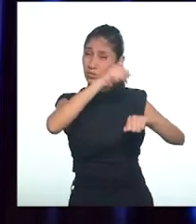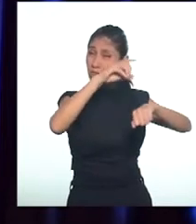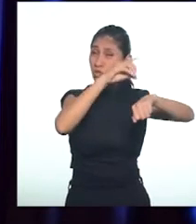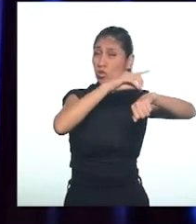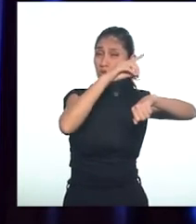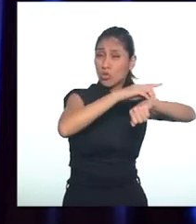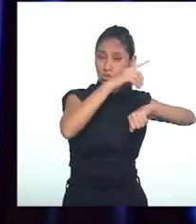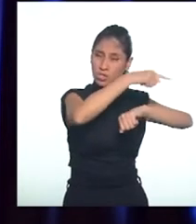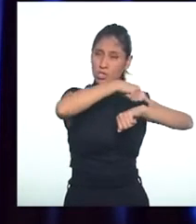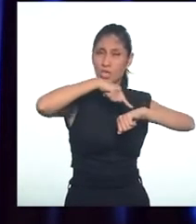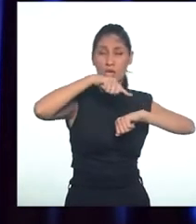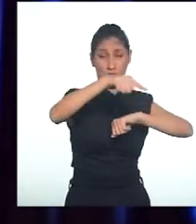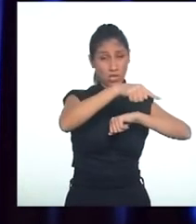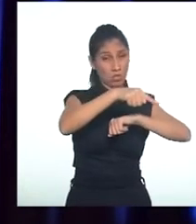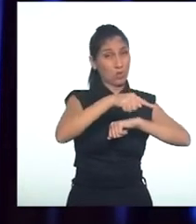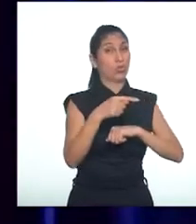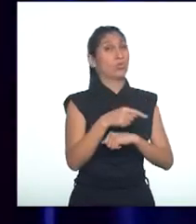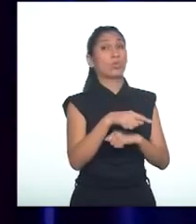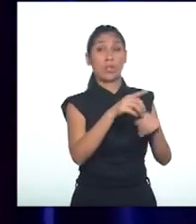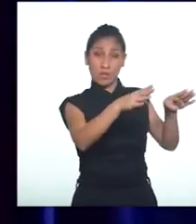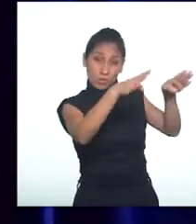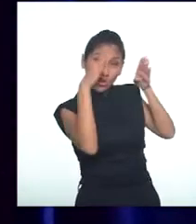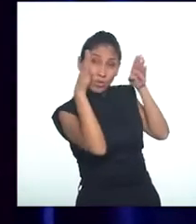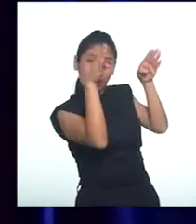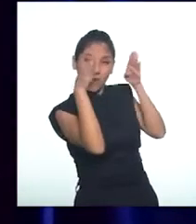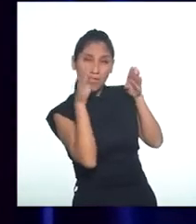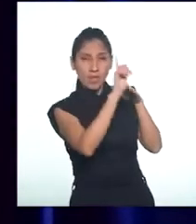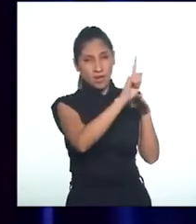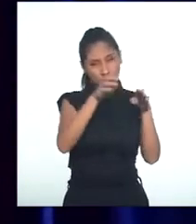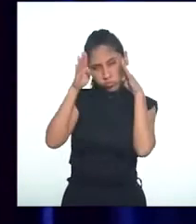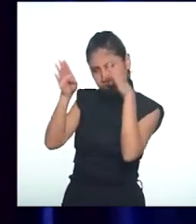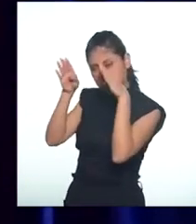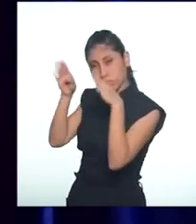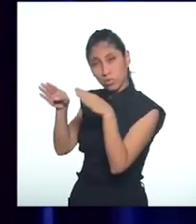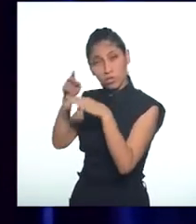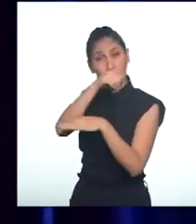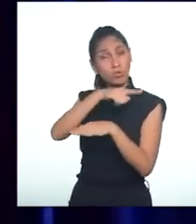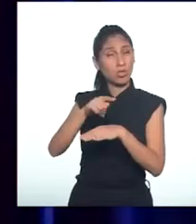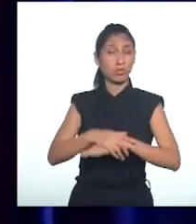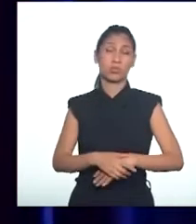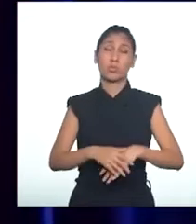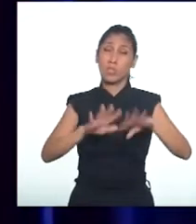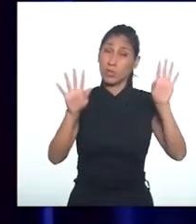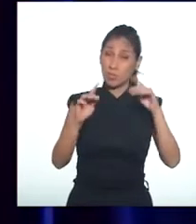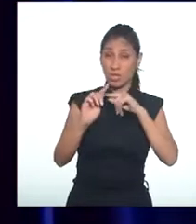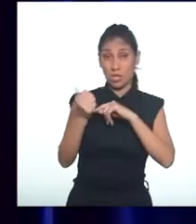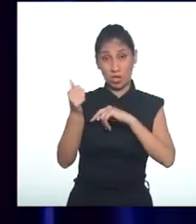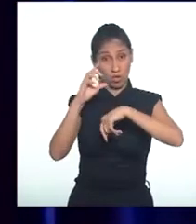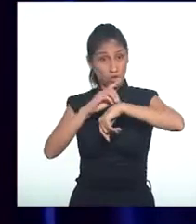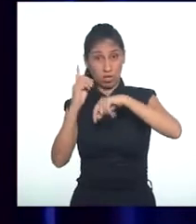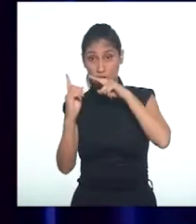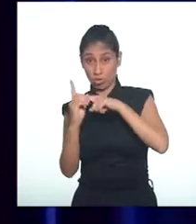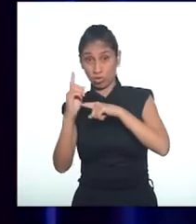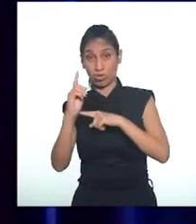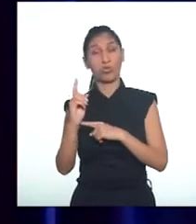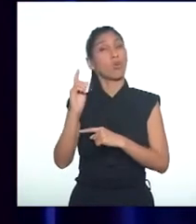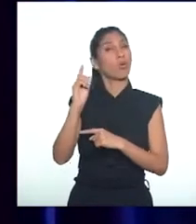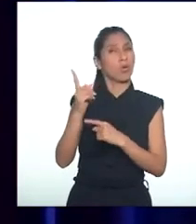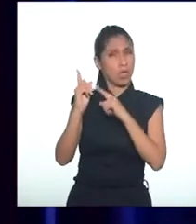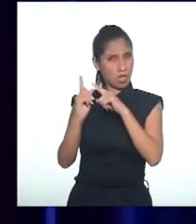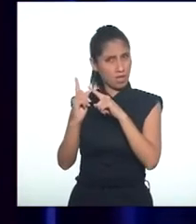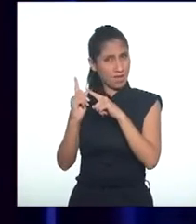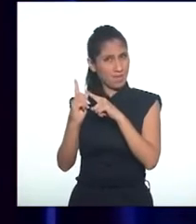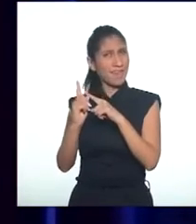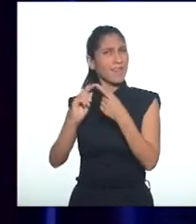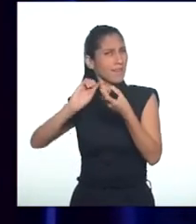imprescindible para mejorar y cuidar nuestra salud. Bueno, quizá el doctor Trifulgas no es tan cruel como parece y al final cambia